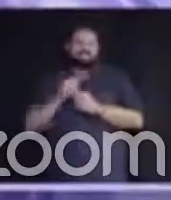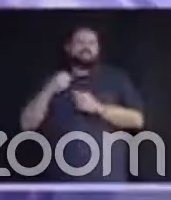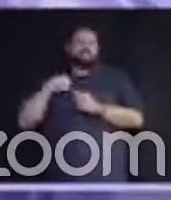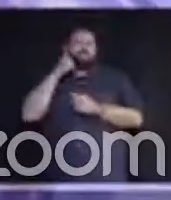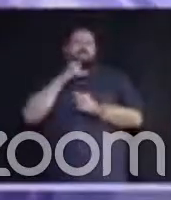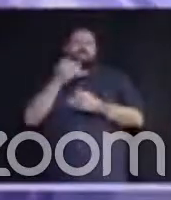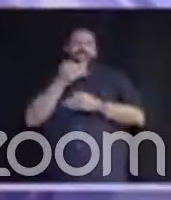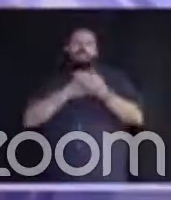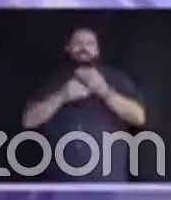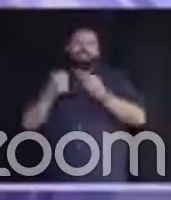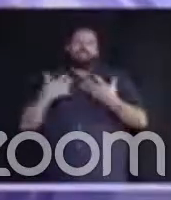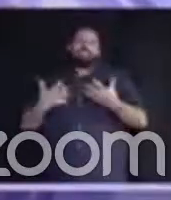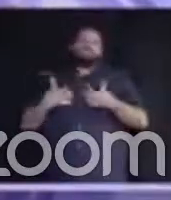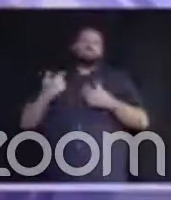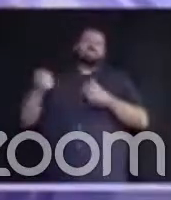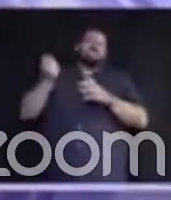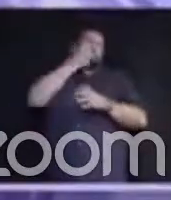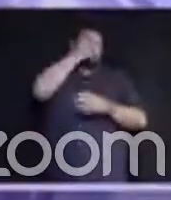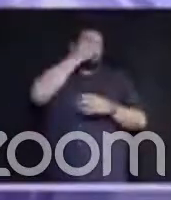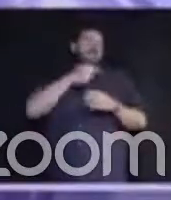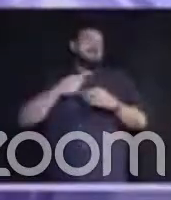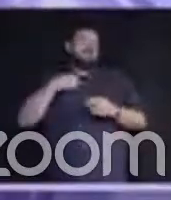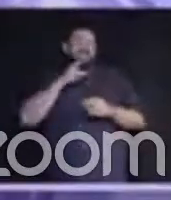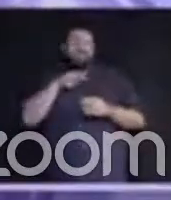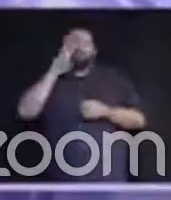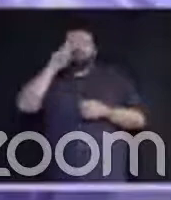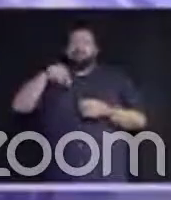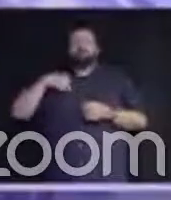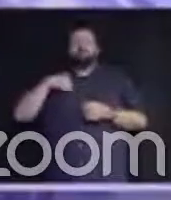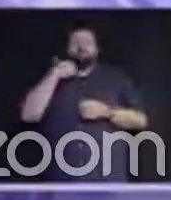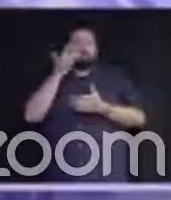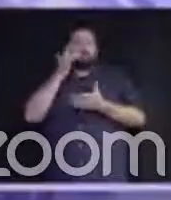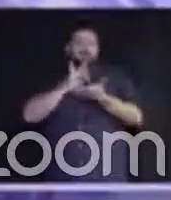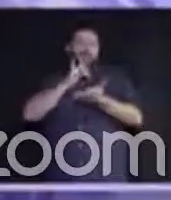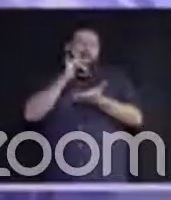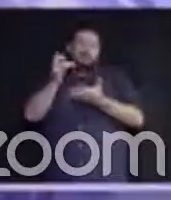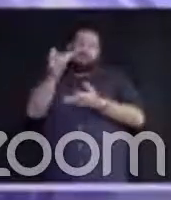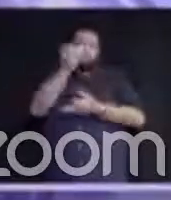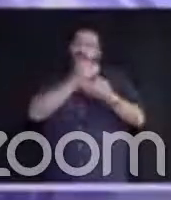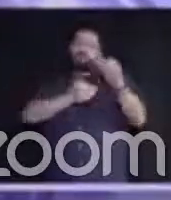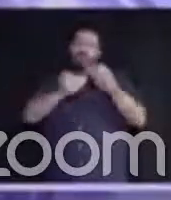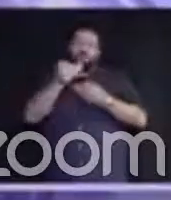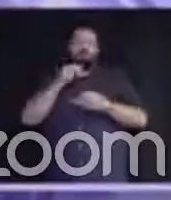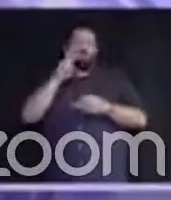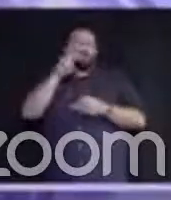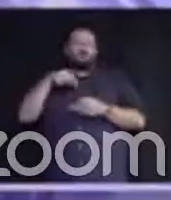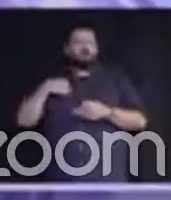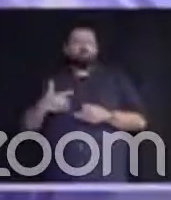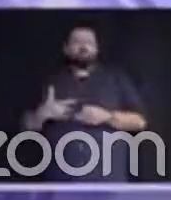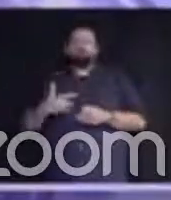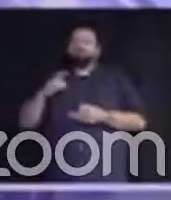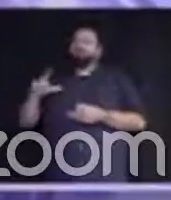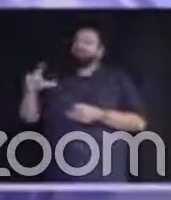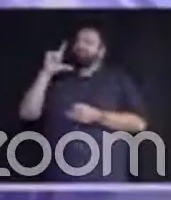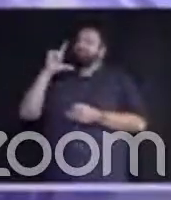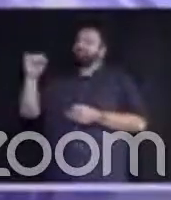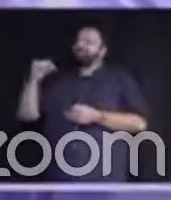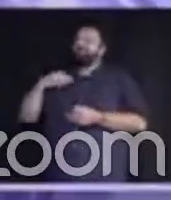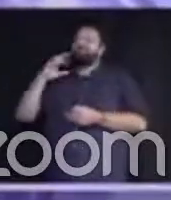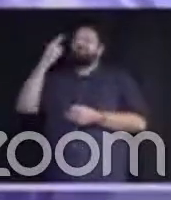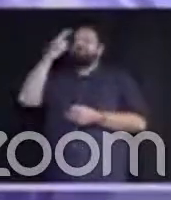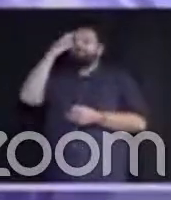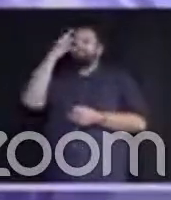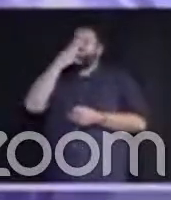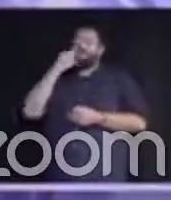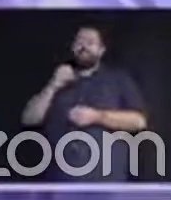un lipstick. No, gracias a todos. Muchísimas gracias. Me voy con su emoción para aplicarla yo también todos